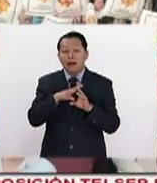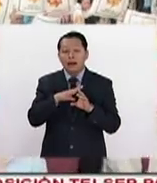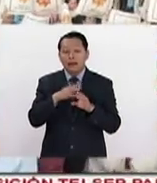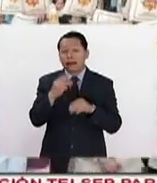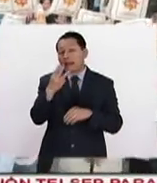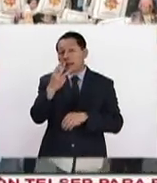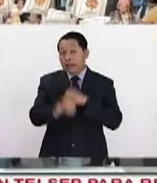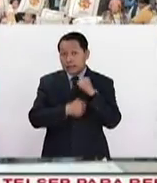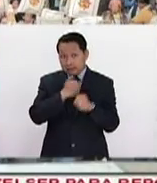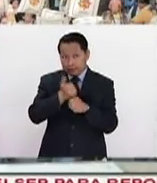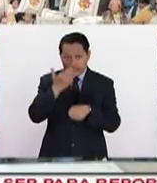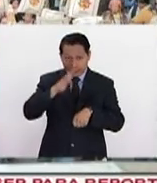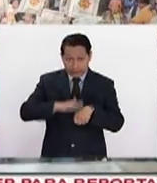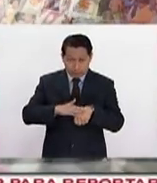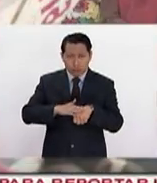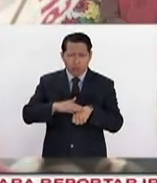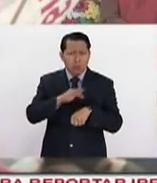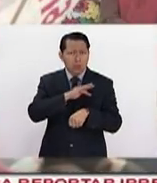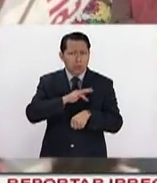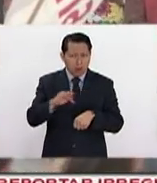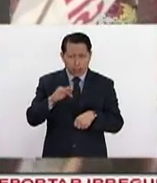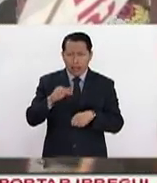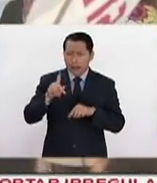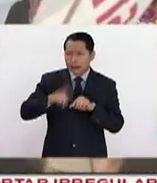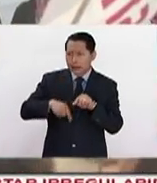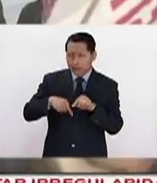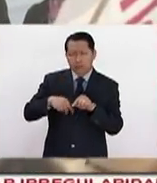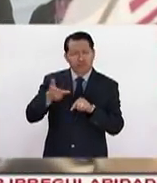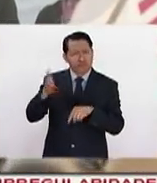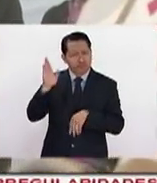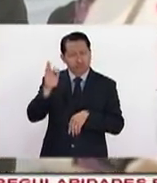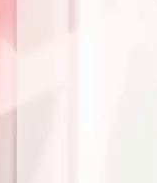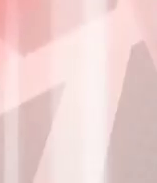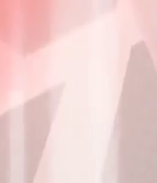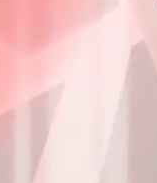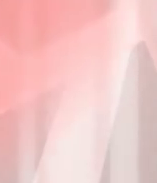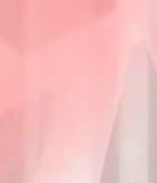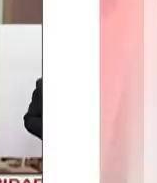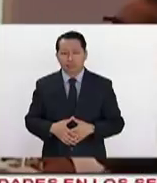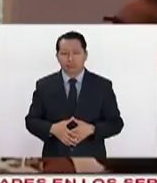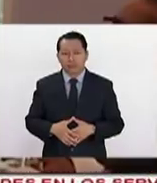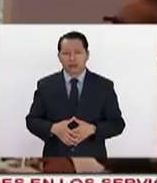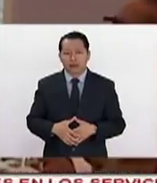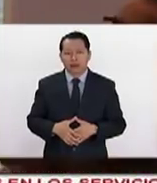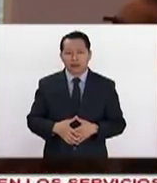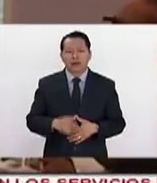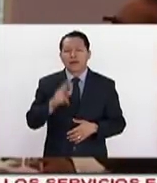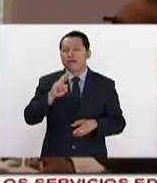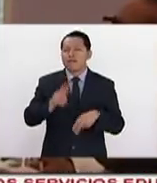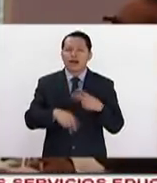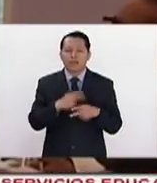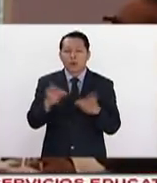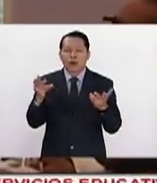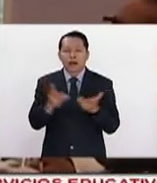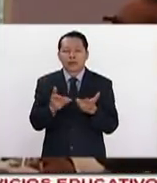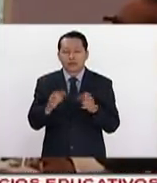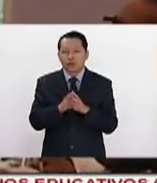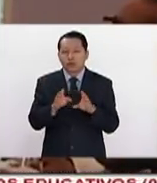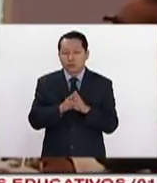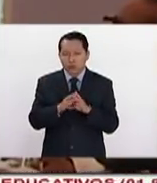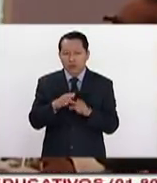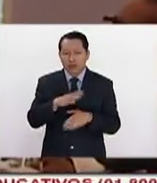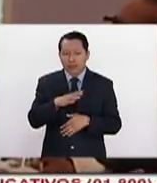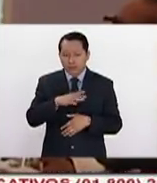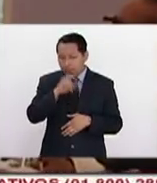3 años de su administración en caso de ganar la jefatura de gobierno. Y vamos a poner en práctica